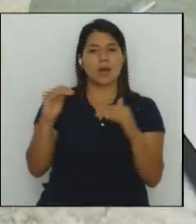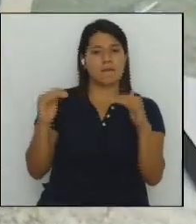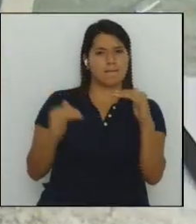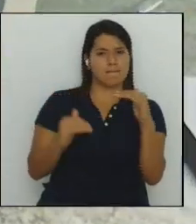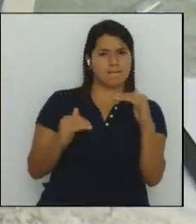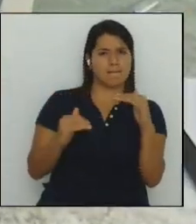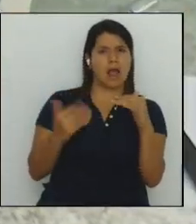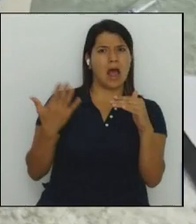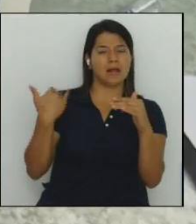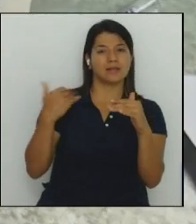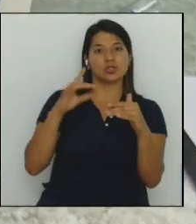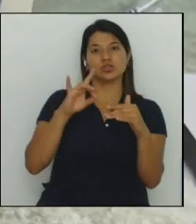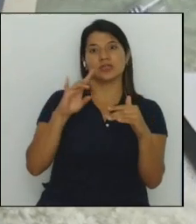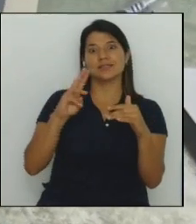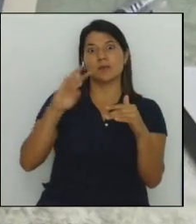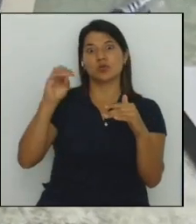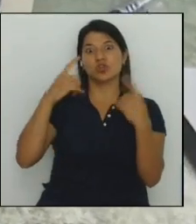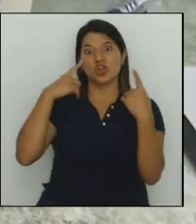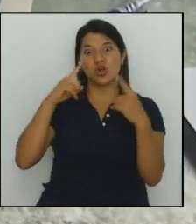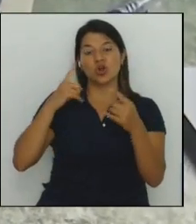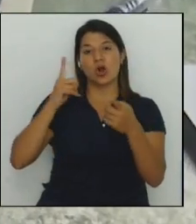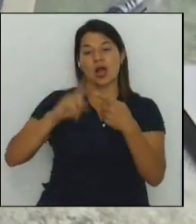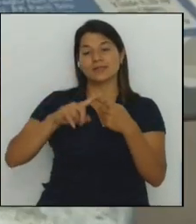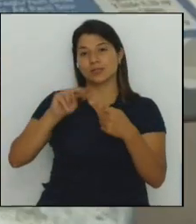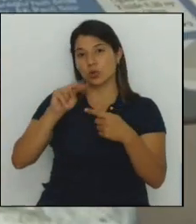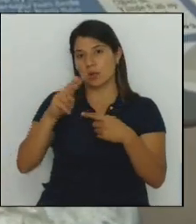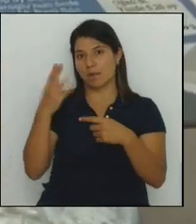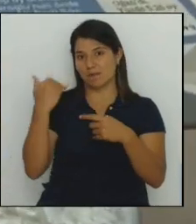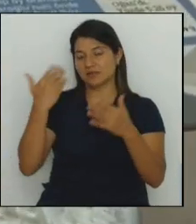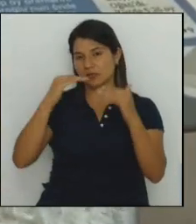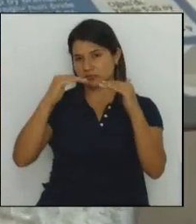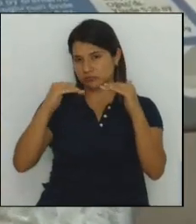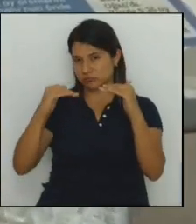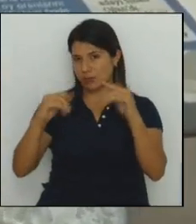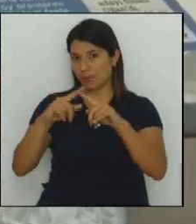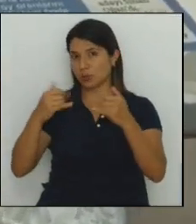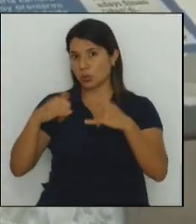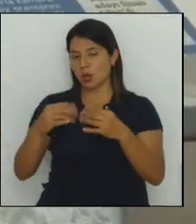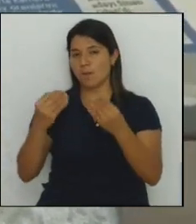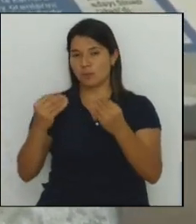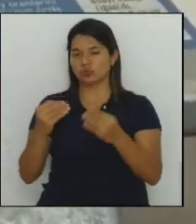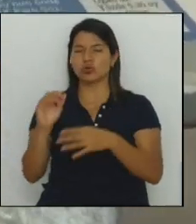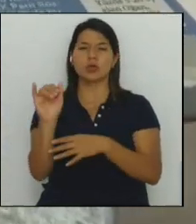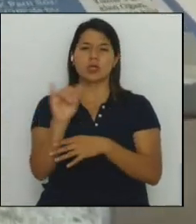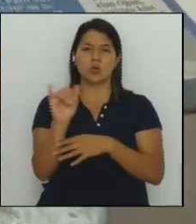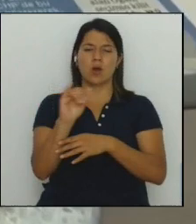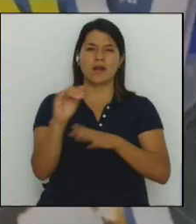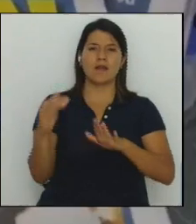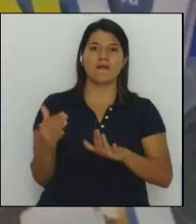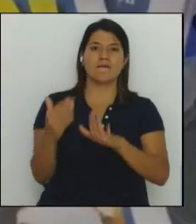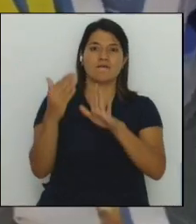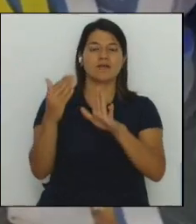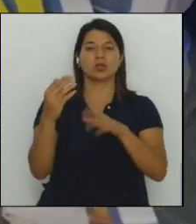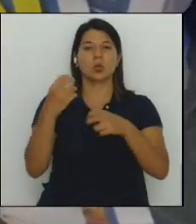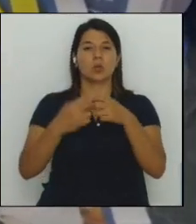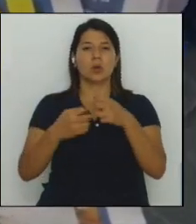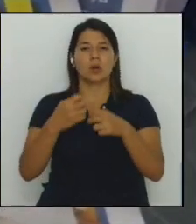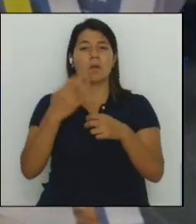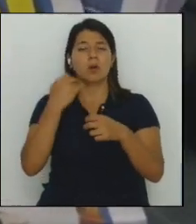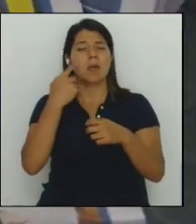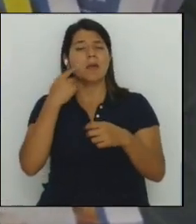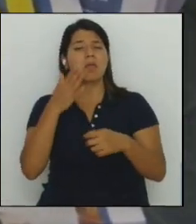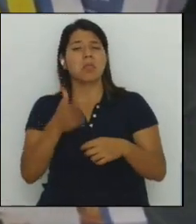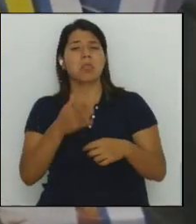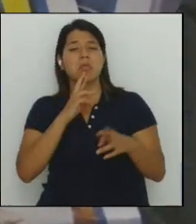que llegó en noviembre pasado. El gobierno de Erdogan también se enfrentó a una reacción violenta por, según los opositores, su lenta respuesta a los devastadores terremotos de febrero